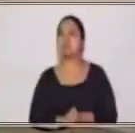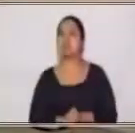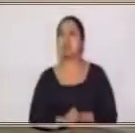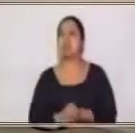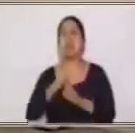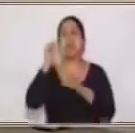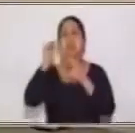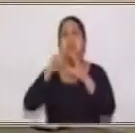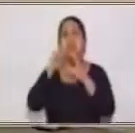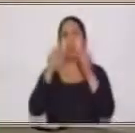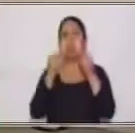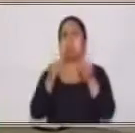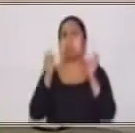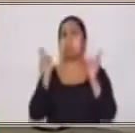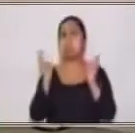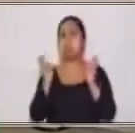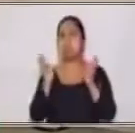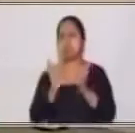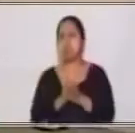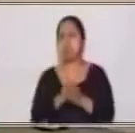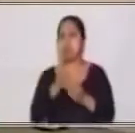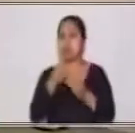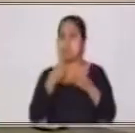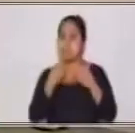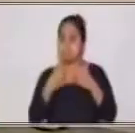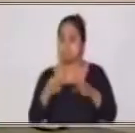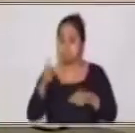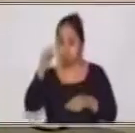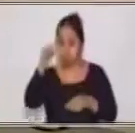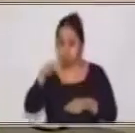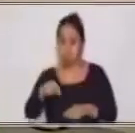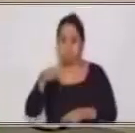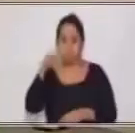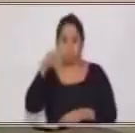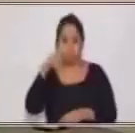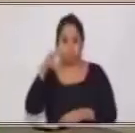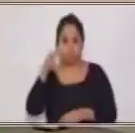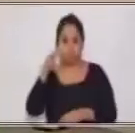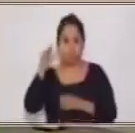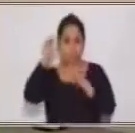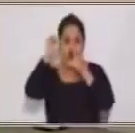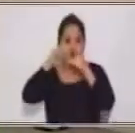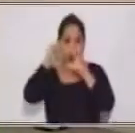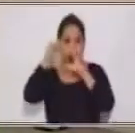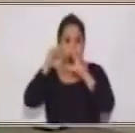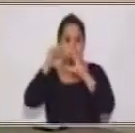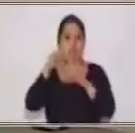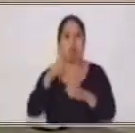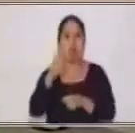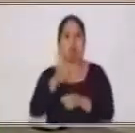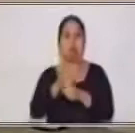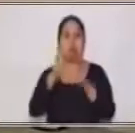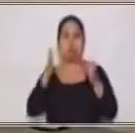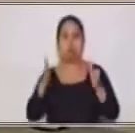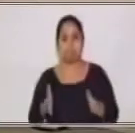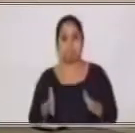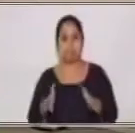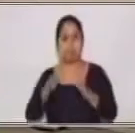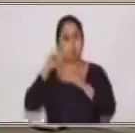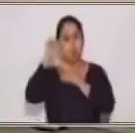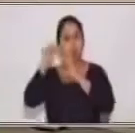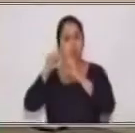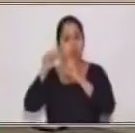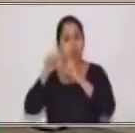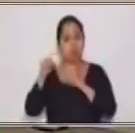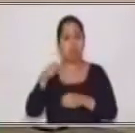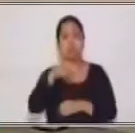en cine, pero nos vamos a abarcar principalmente en el cine guatemalteco. Al cine se le considera el séptimo